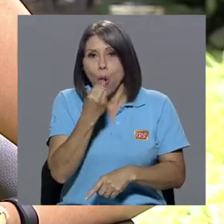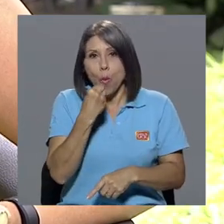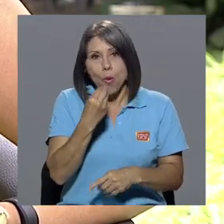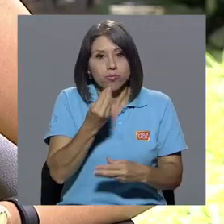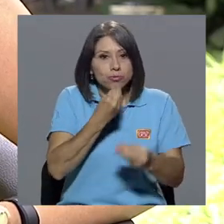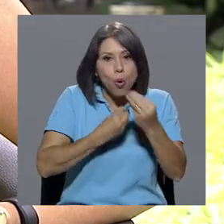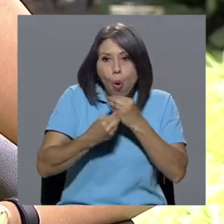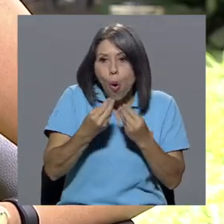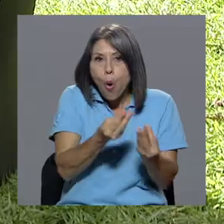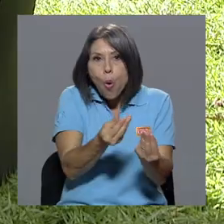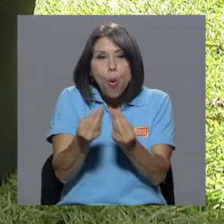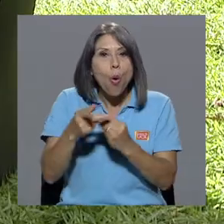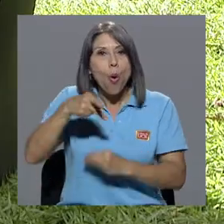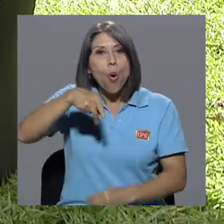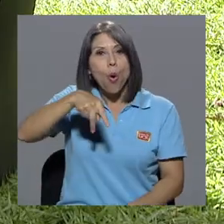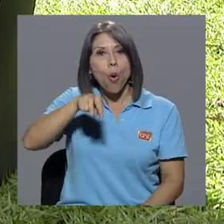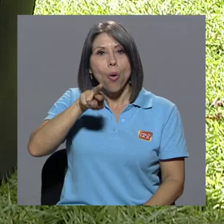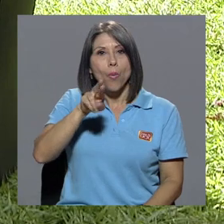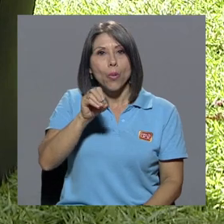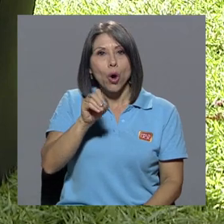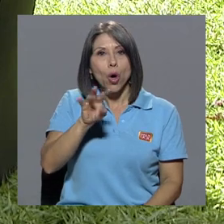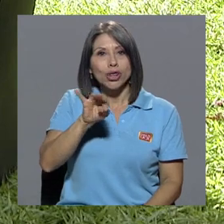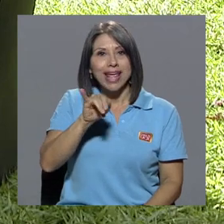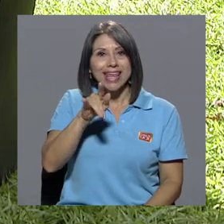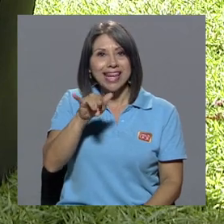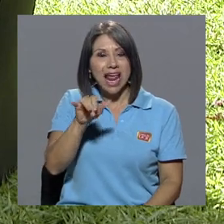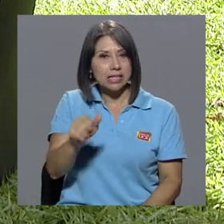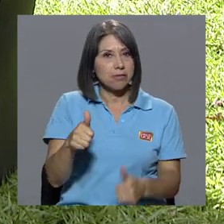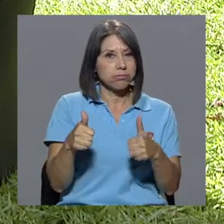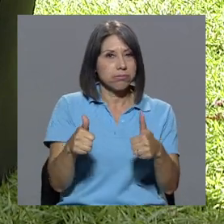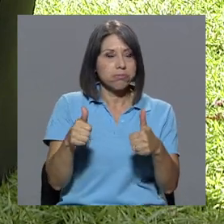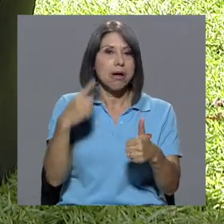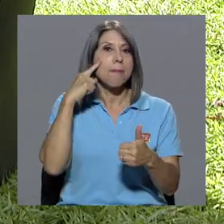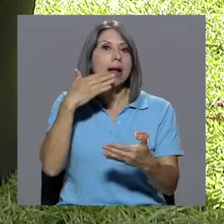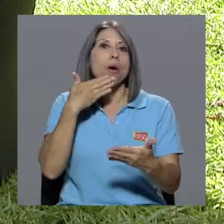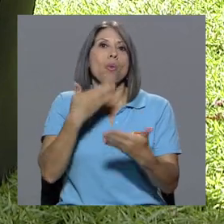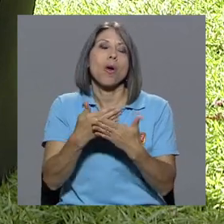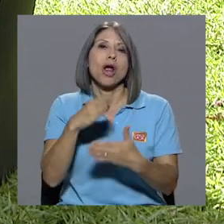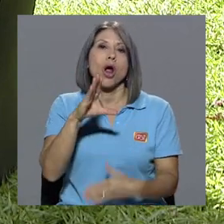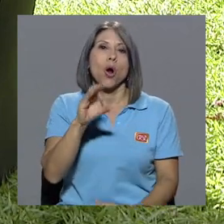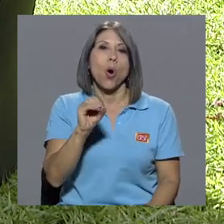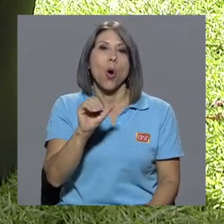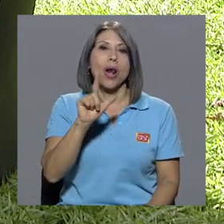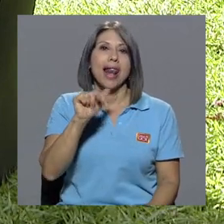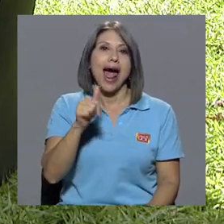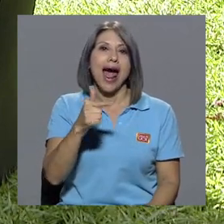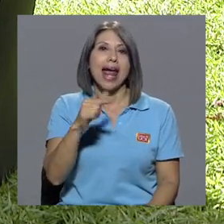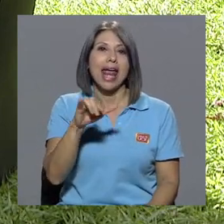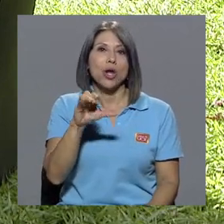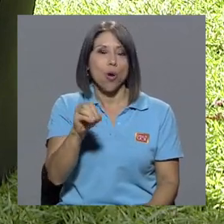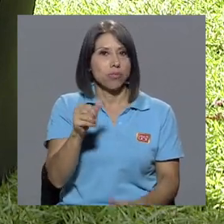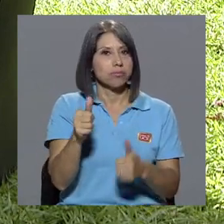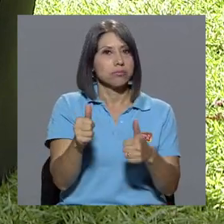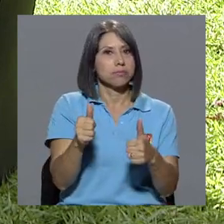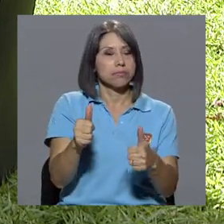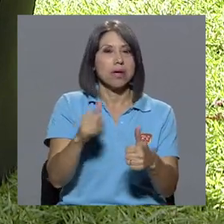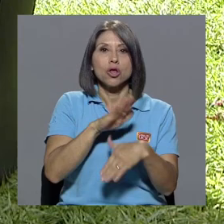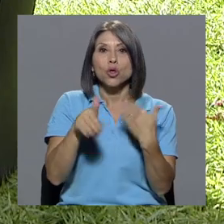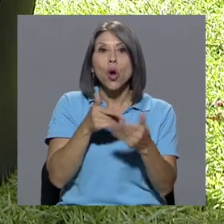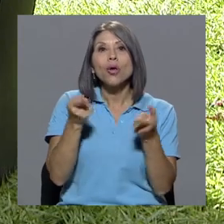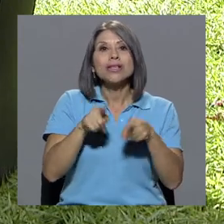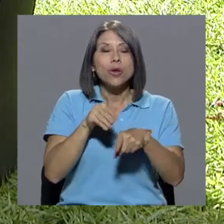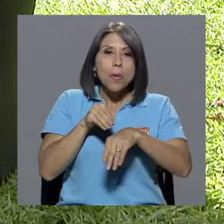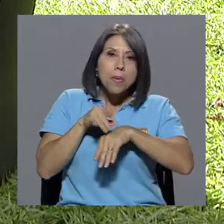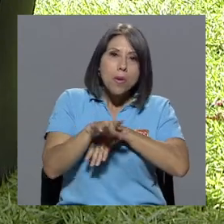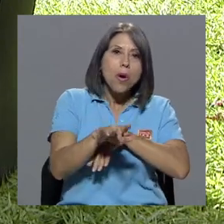rica en proteínas, ¿verdad? Para poder fabricar un buen colágeno. Por supuesto, todo eso incide en cómo uno se